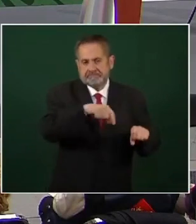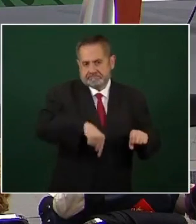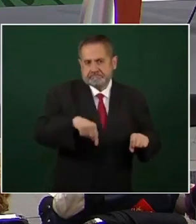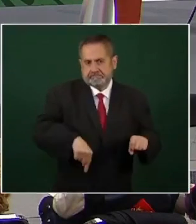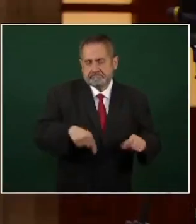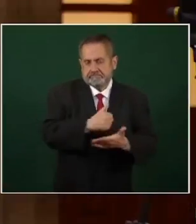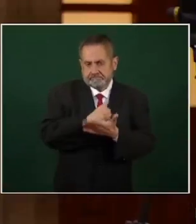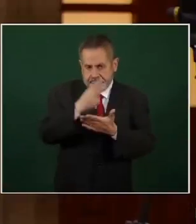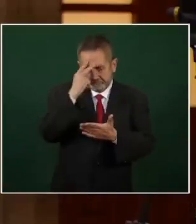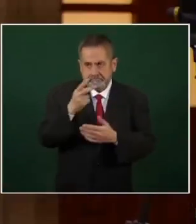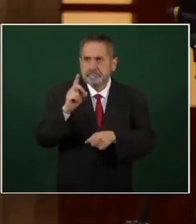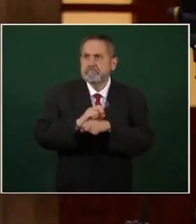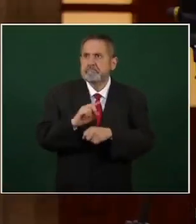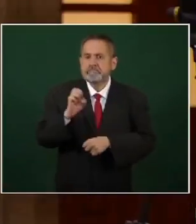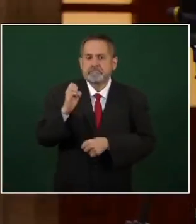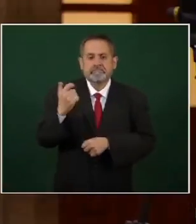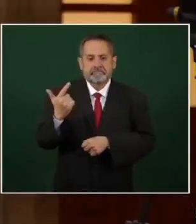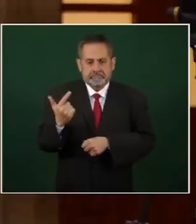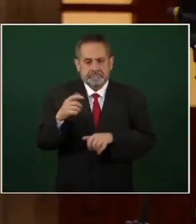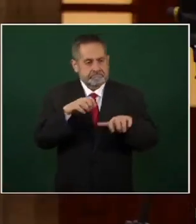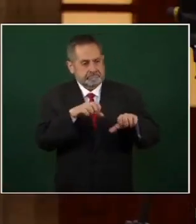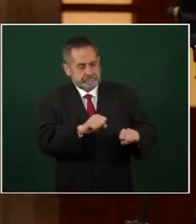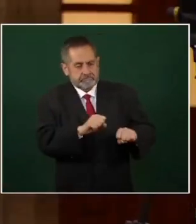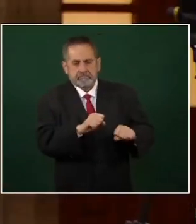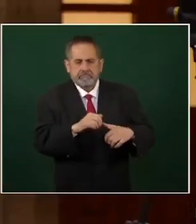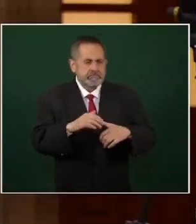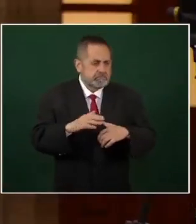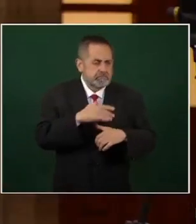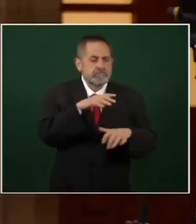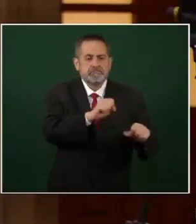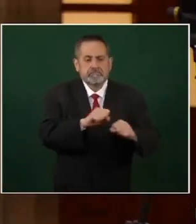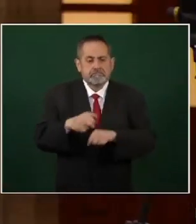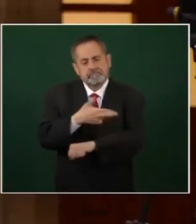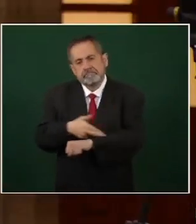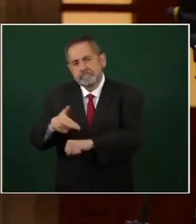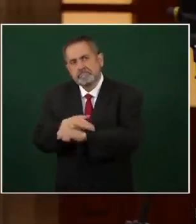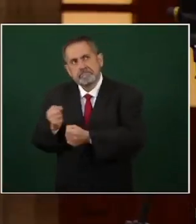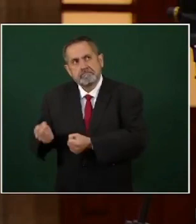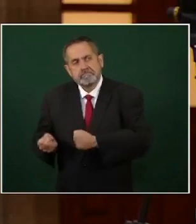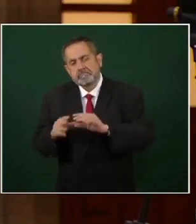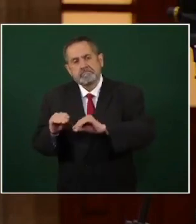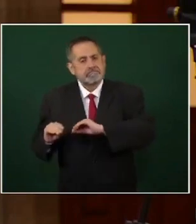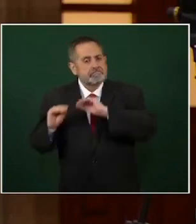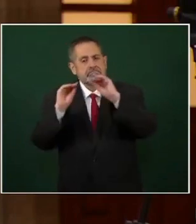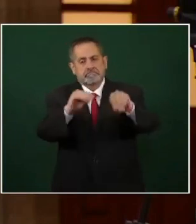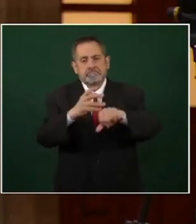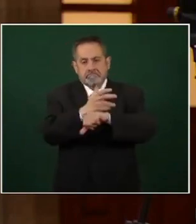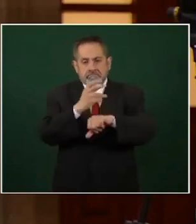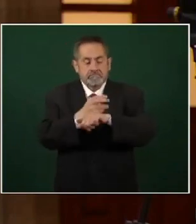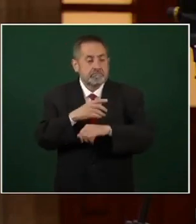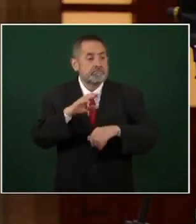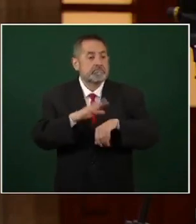enero. Él fue detenido con fines de extradición por el delito de acecho